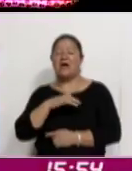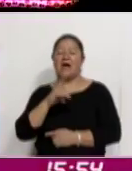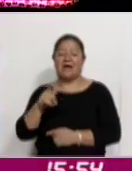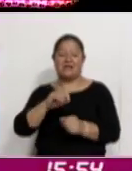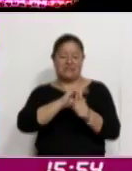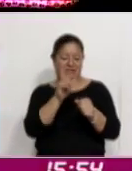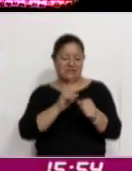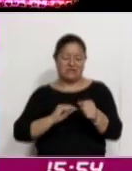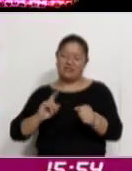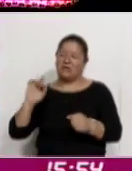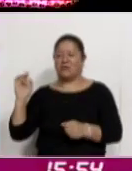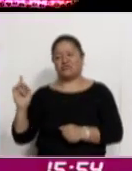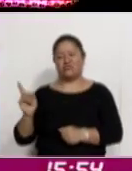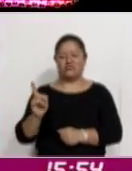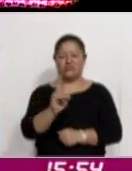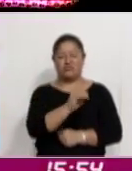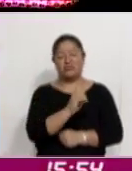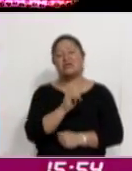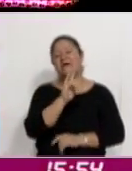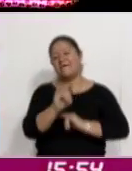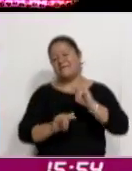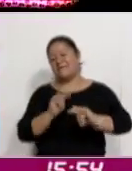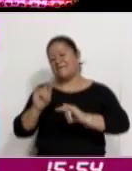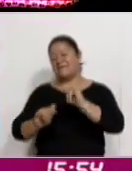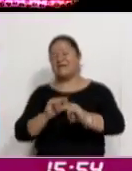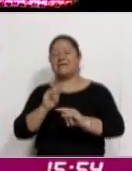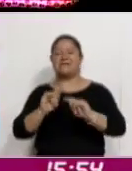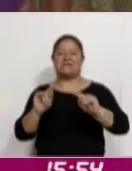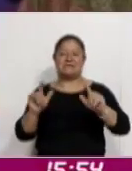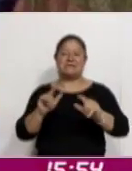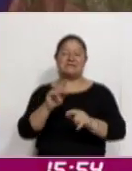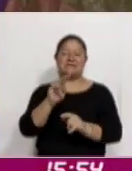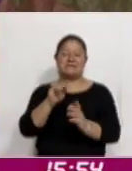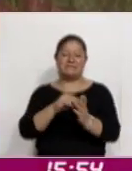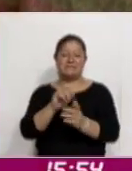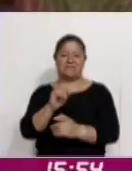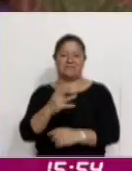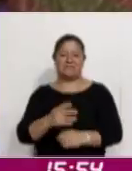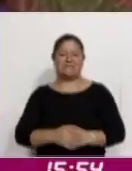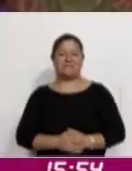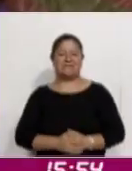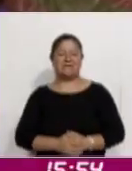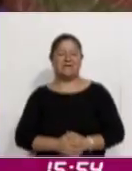el marco de Tlaxcala, la Feria de Ferias 2024.